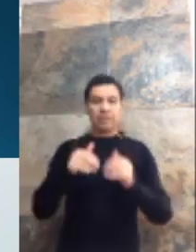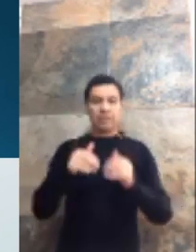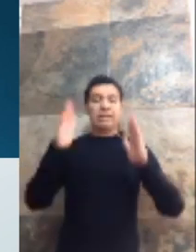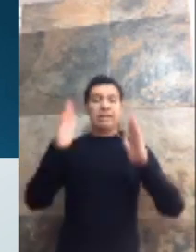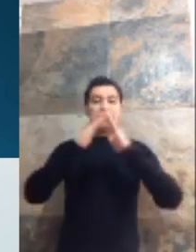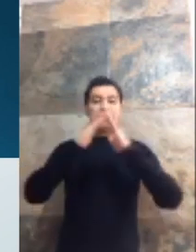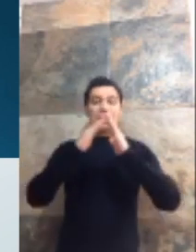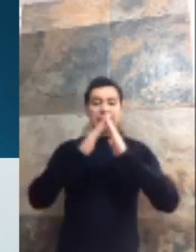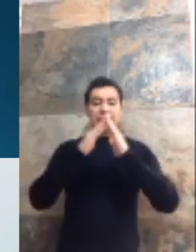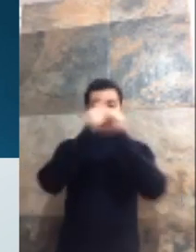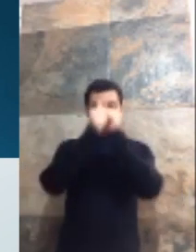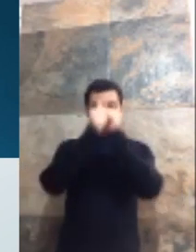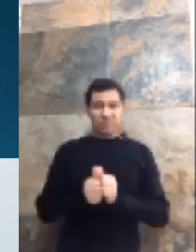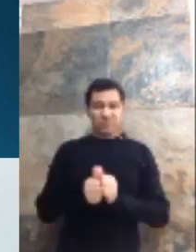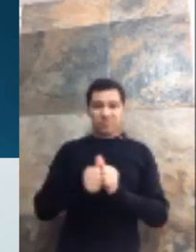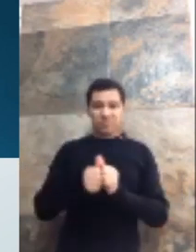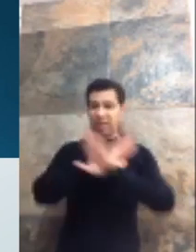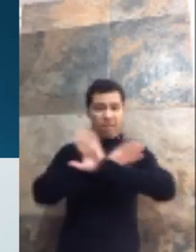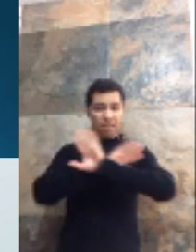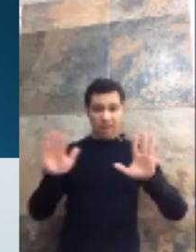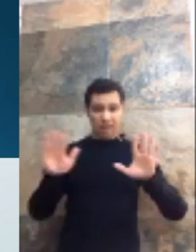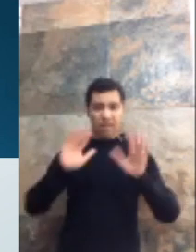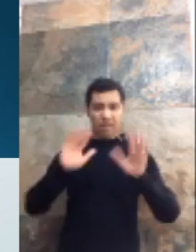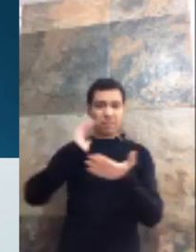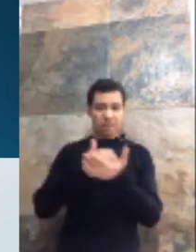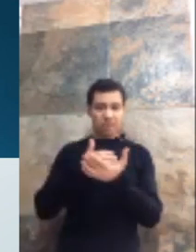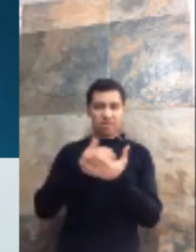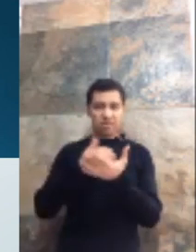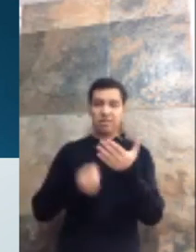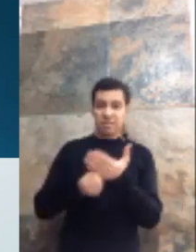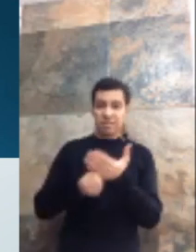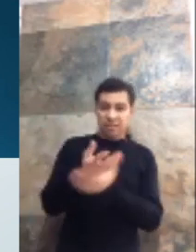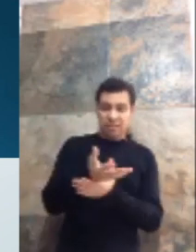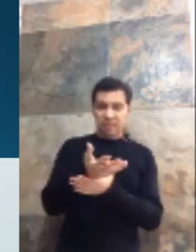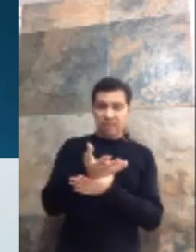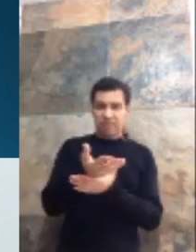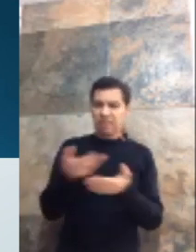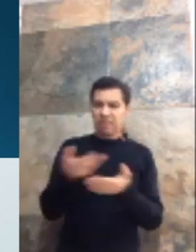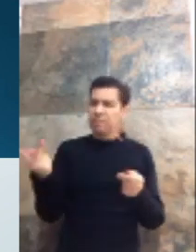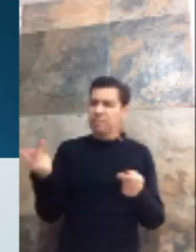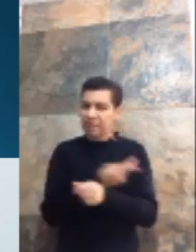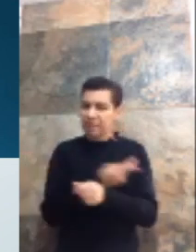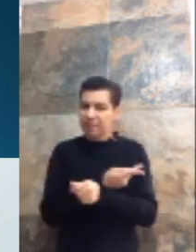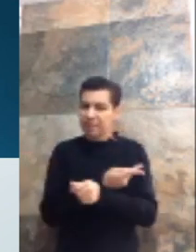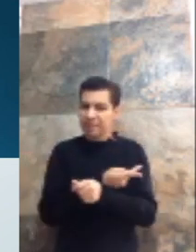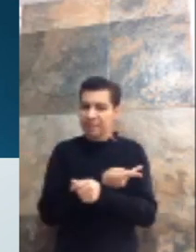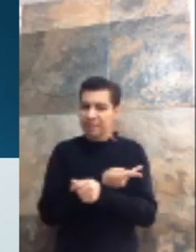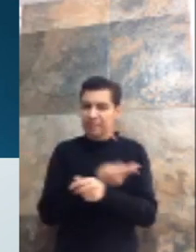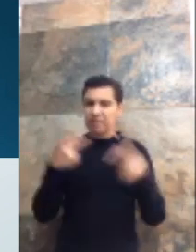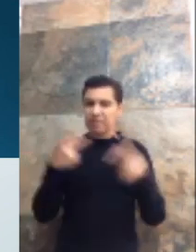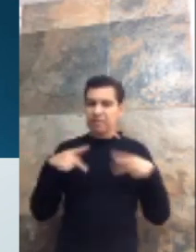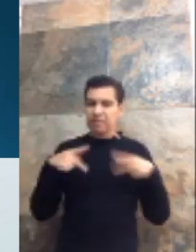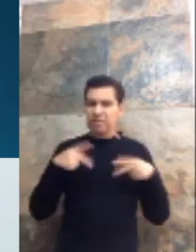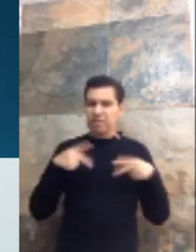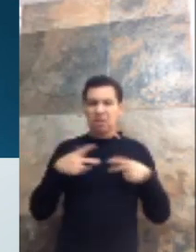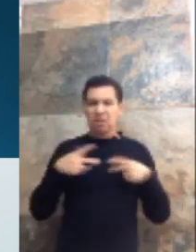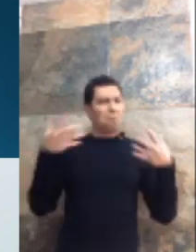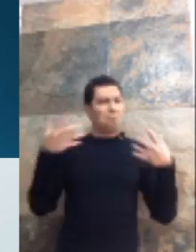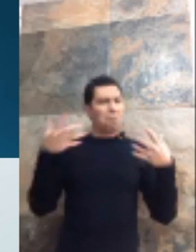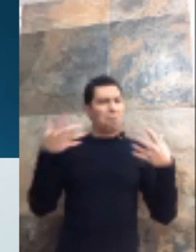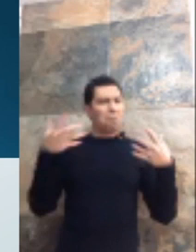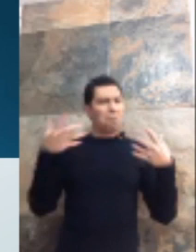curva normal. Va a haber personas en un extremo de la curva que se van a adaptar de una manera